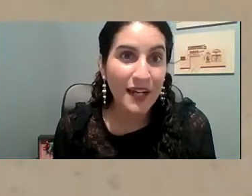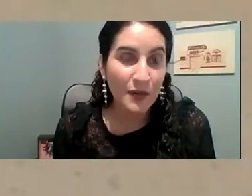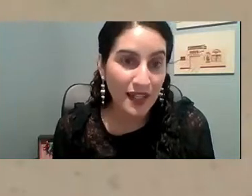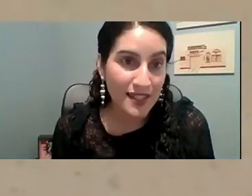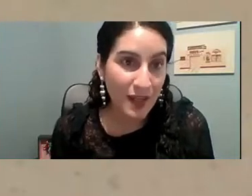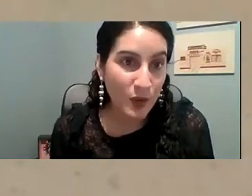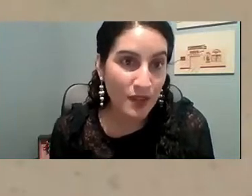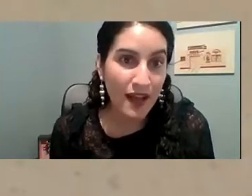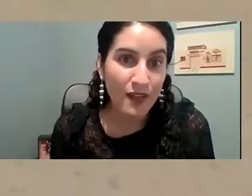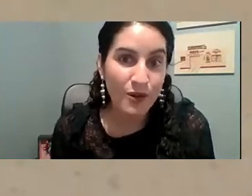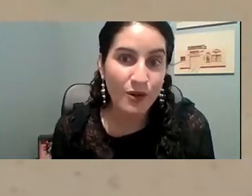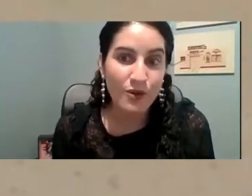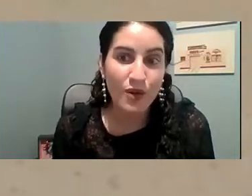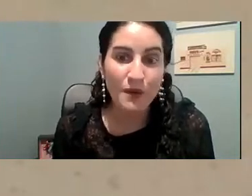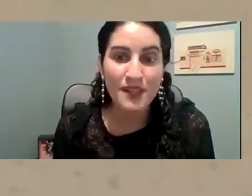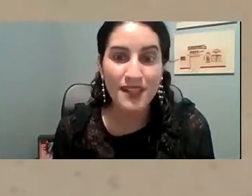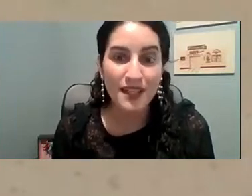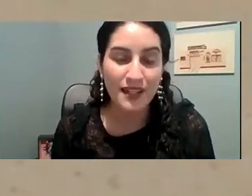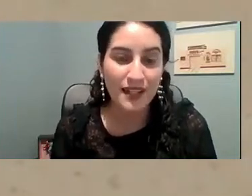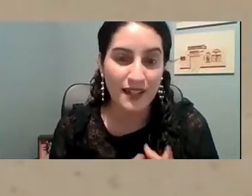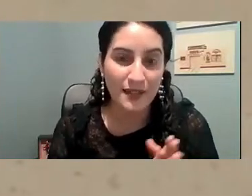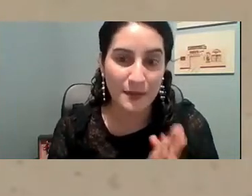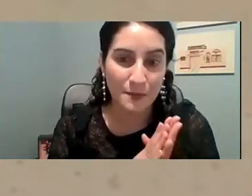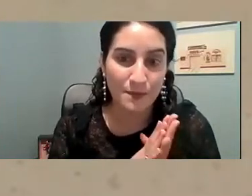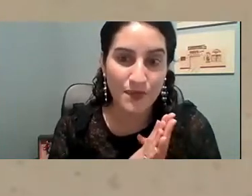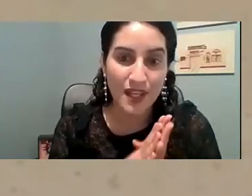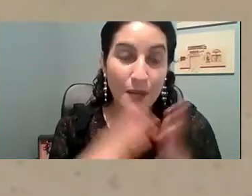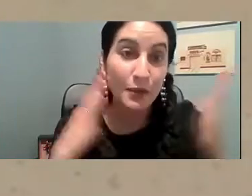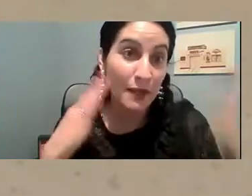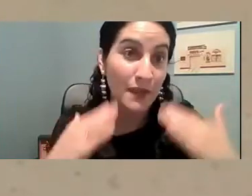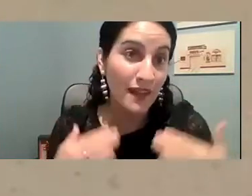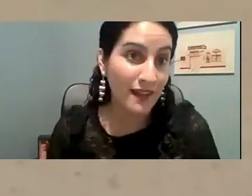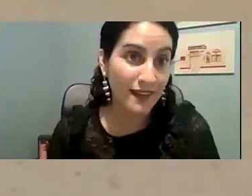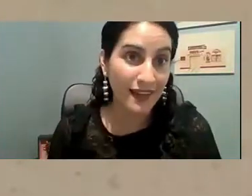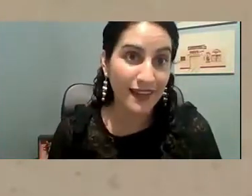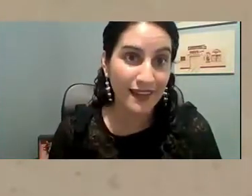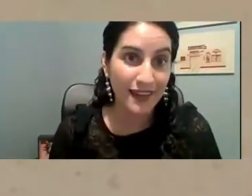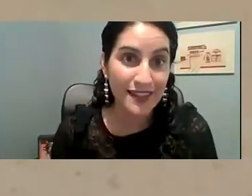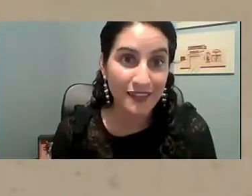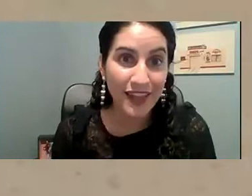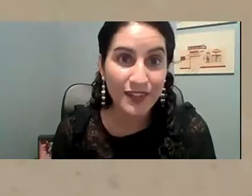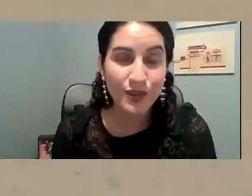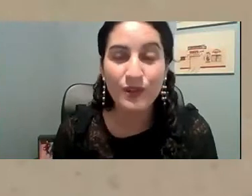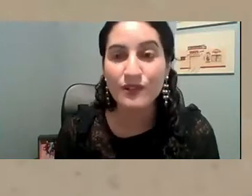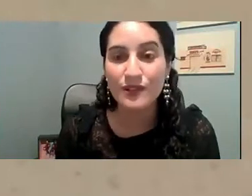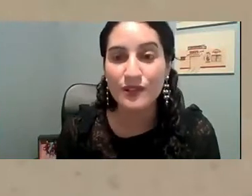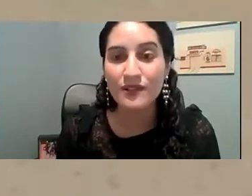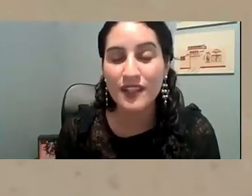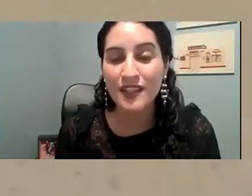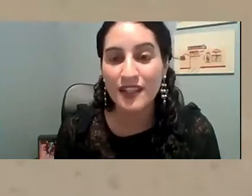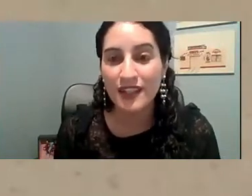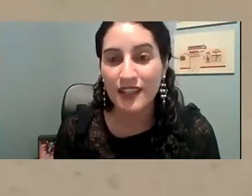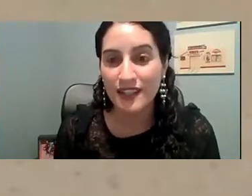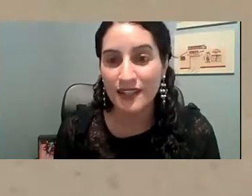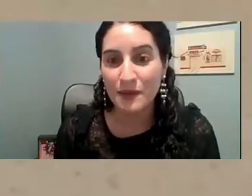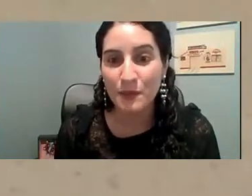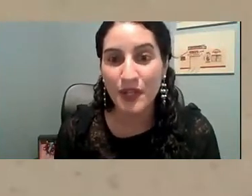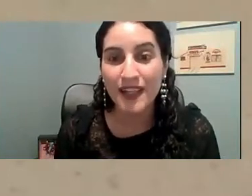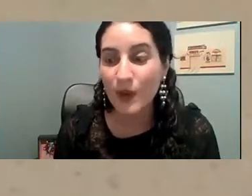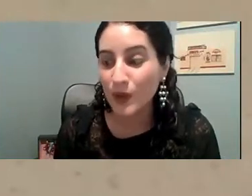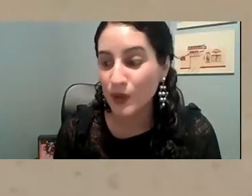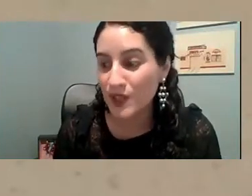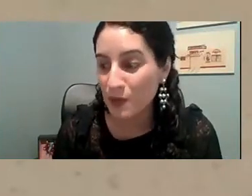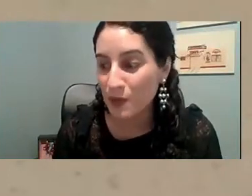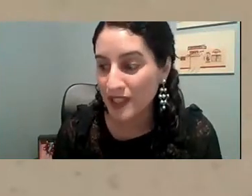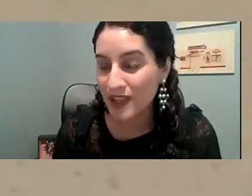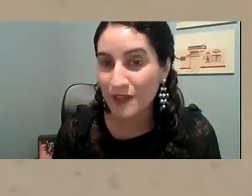Ya Claudia les ha contado cuál va a ser el programa de este evento, ¿no? Pero el